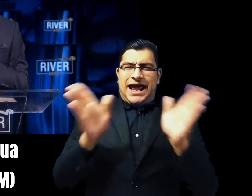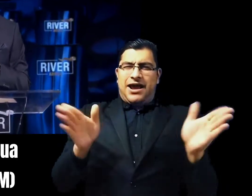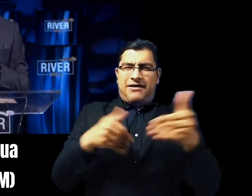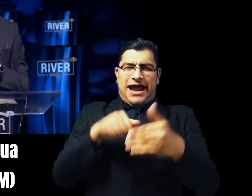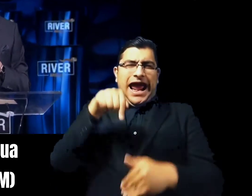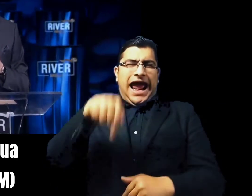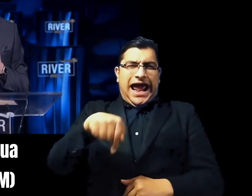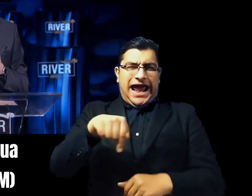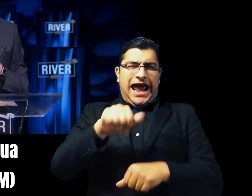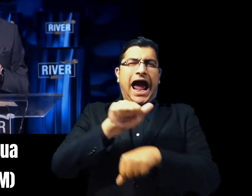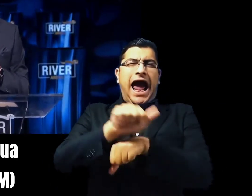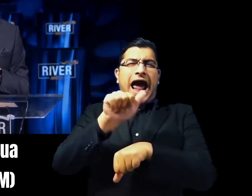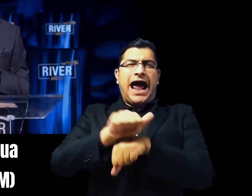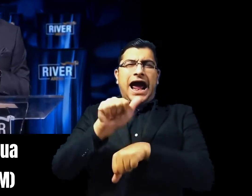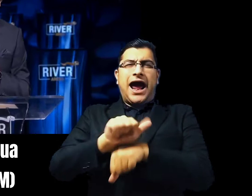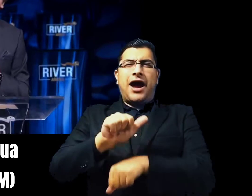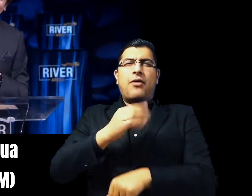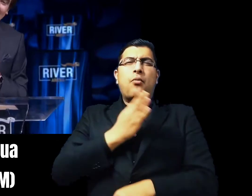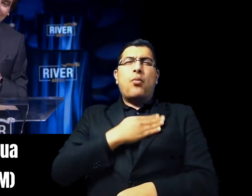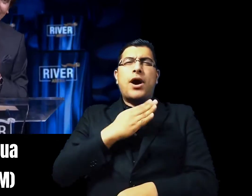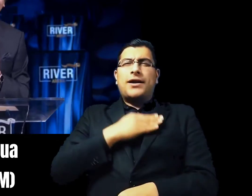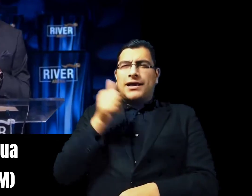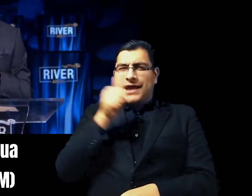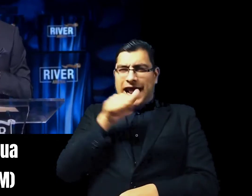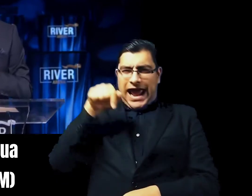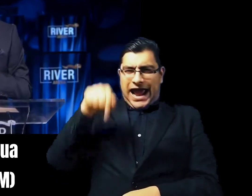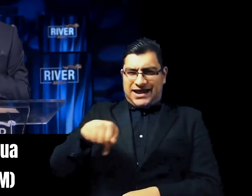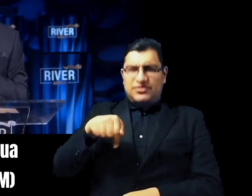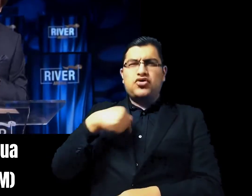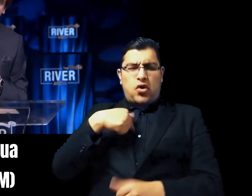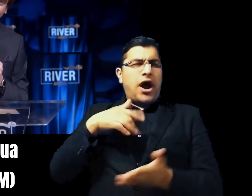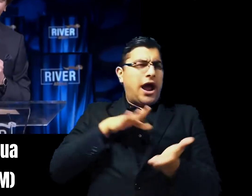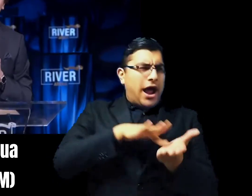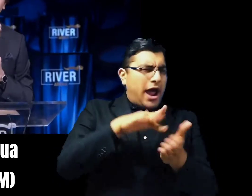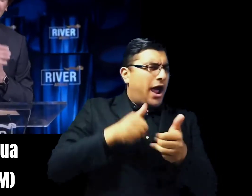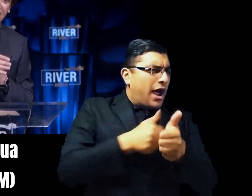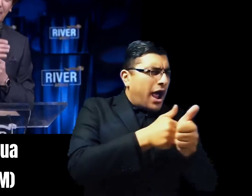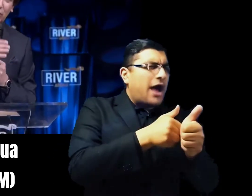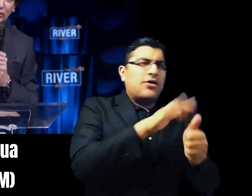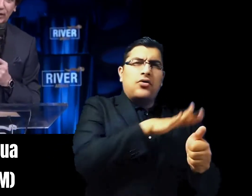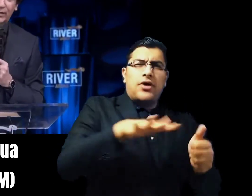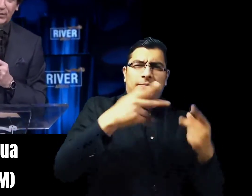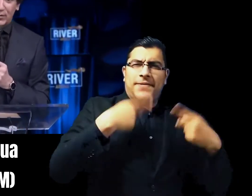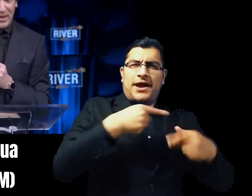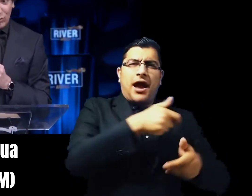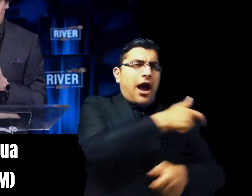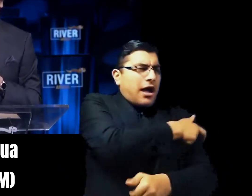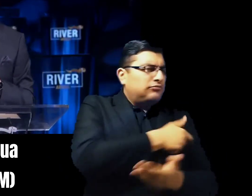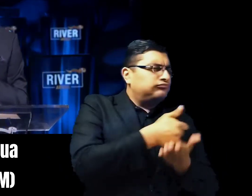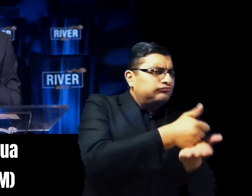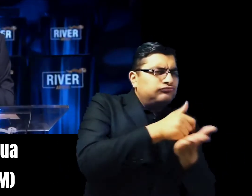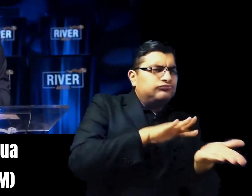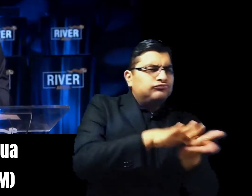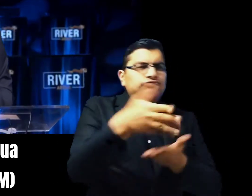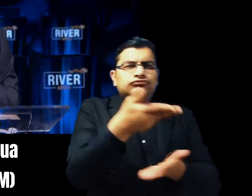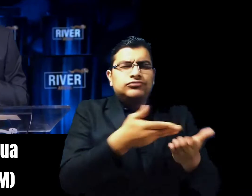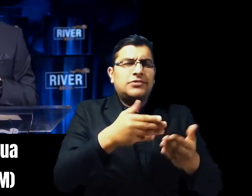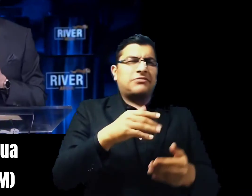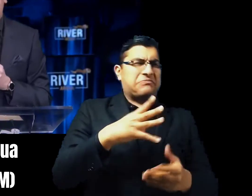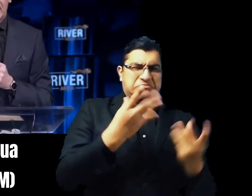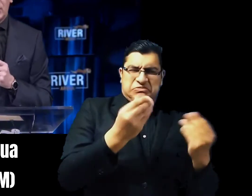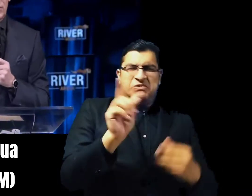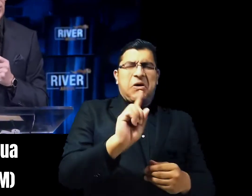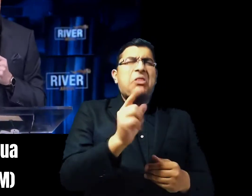porteros, daba la bienvenida a la gente. Era el asistente de los sugieres, que en ese entonces se le decía porteros. No había muchos, eran 2 o